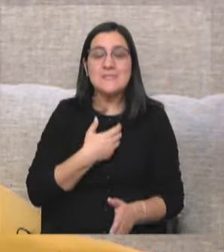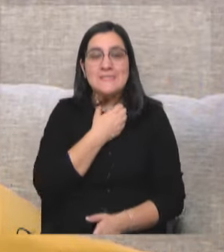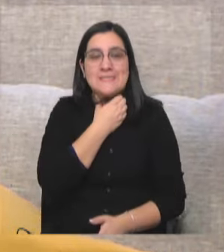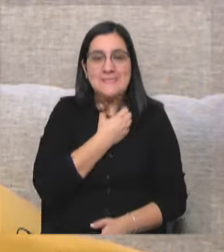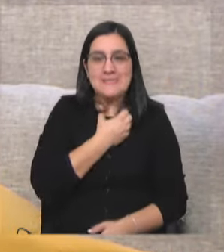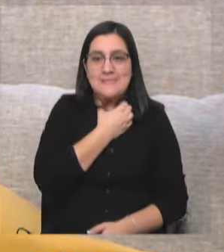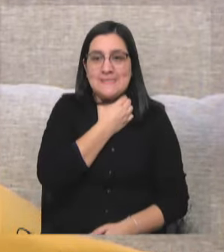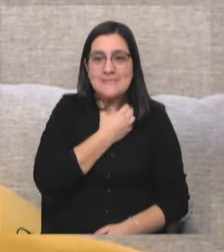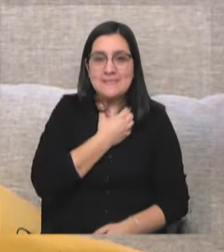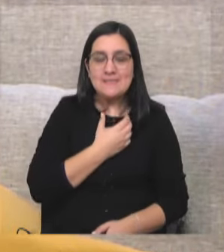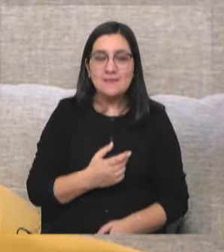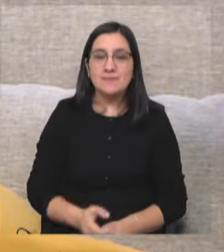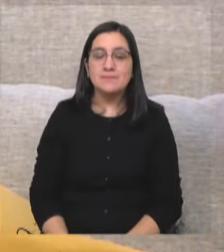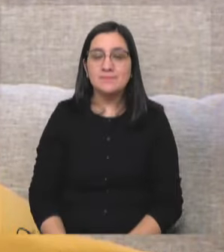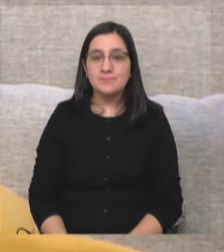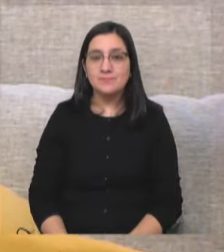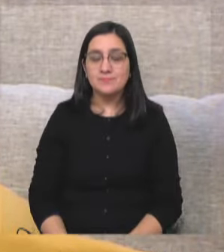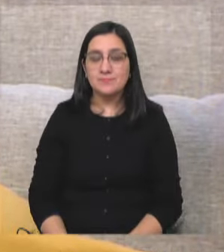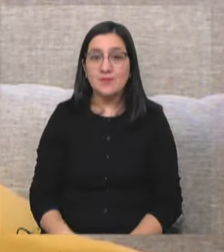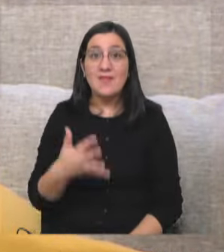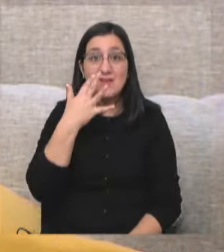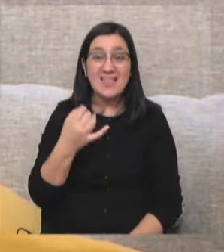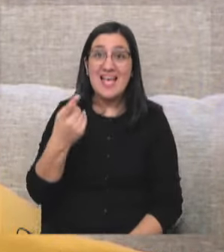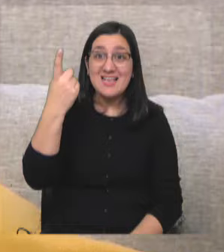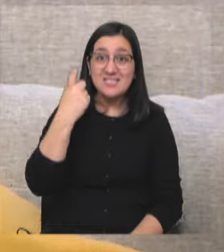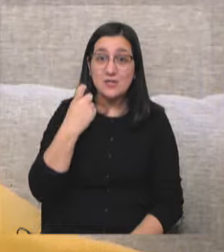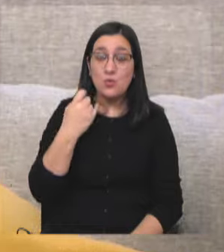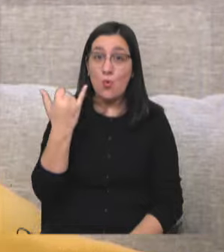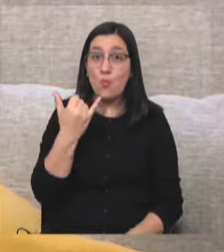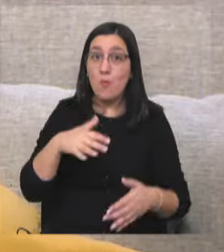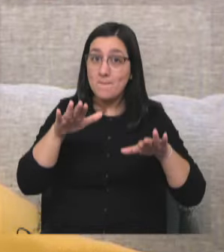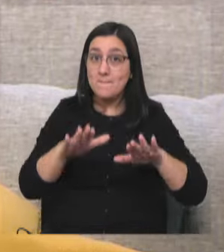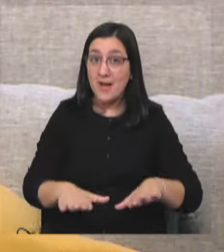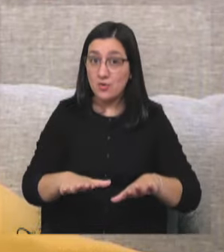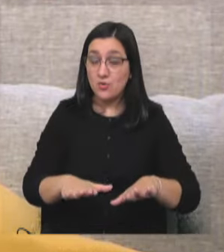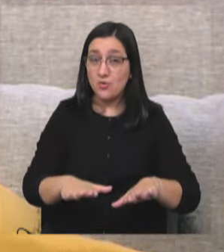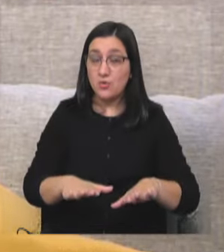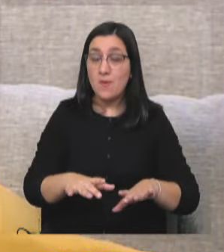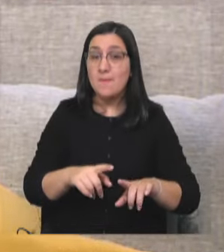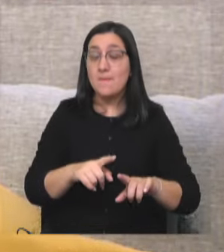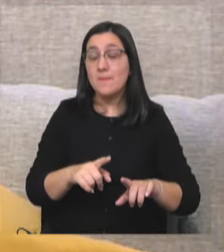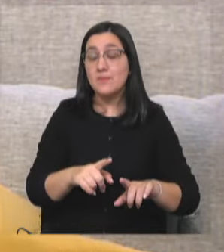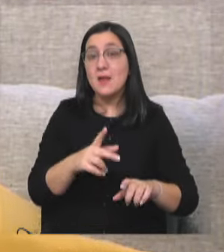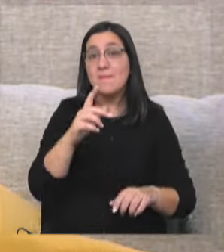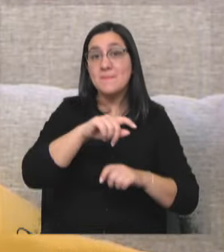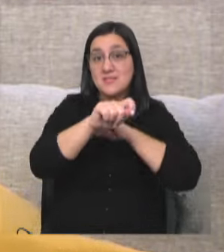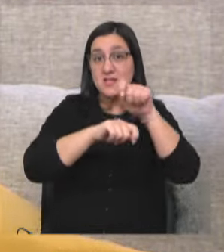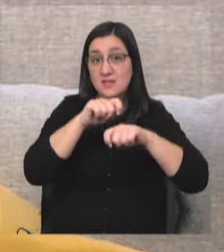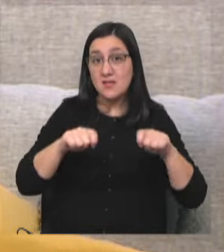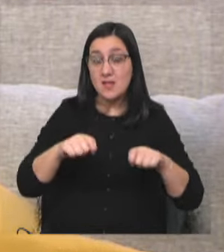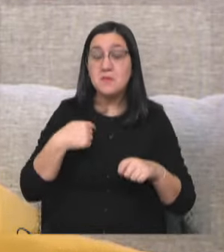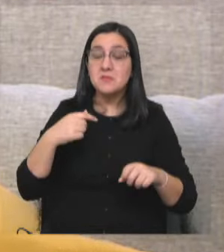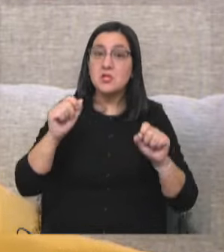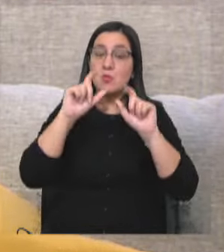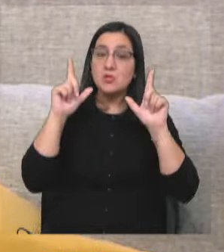sea, se construyó el mismo jueves. Y de verdad, ayer tuvimos un paro de actividades, un paro parcial por parte del PIT-CNT. Y me llamó la atención,